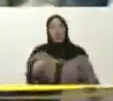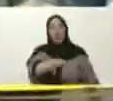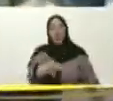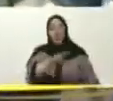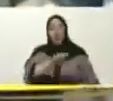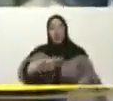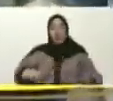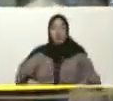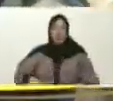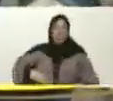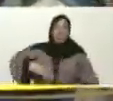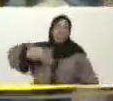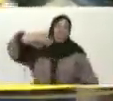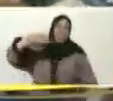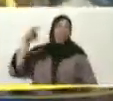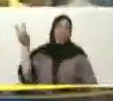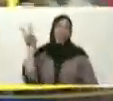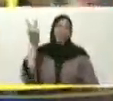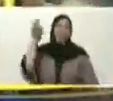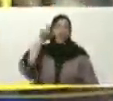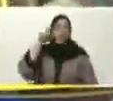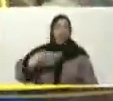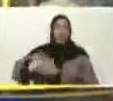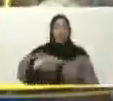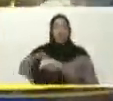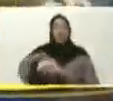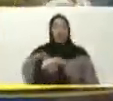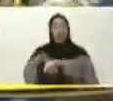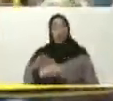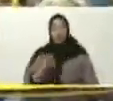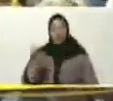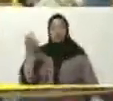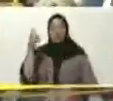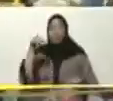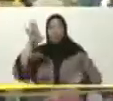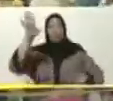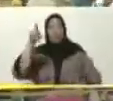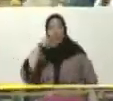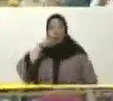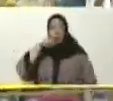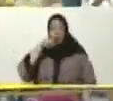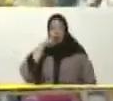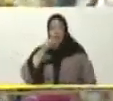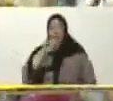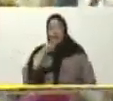arrecho de Venezuela. Ese es Superbigote.